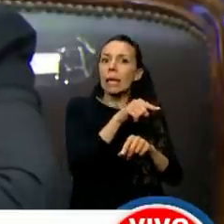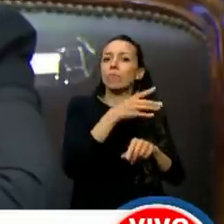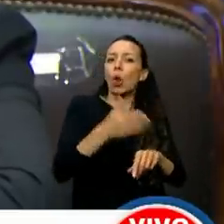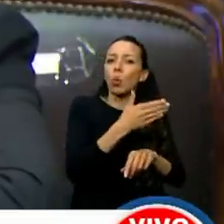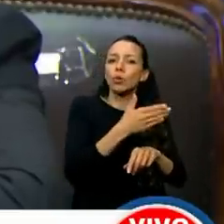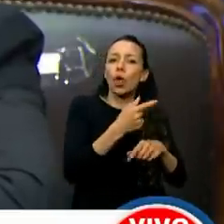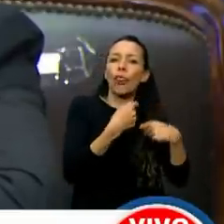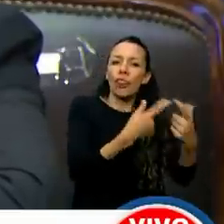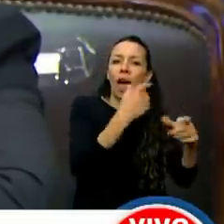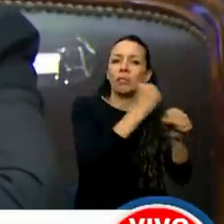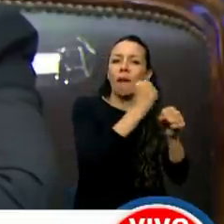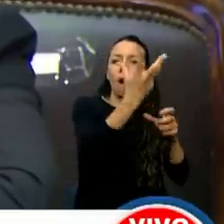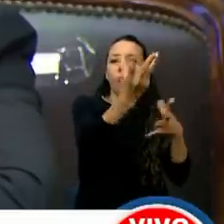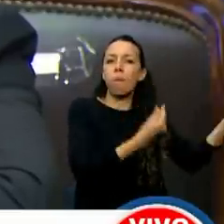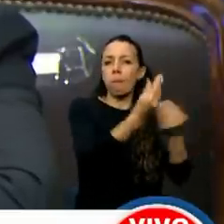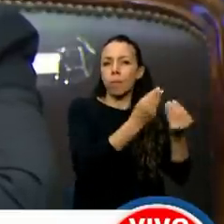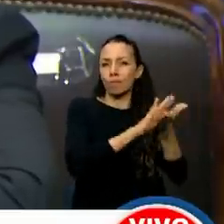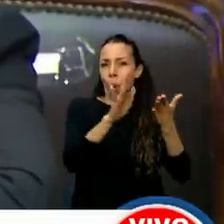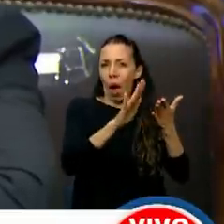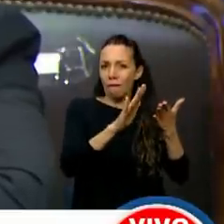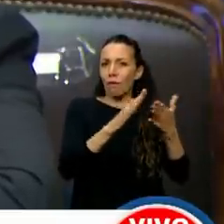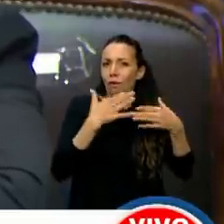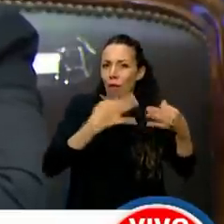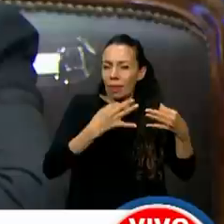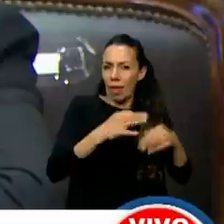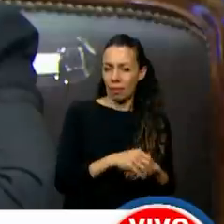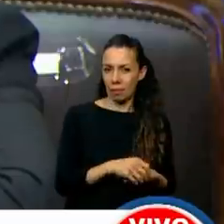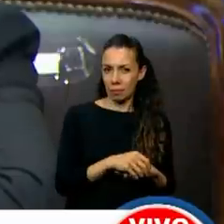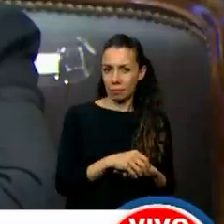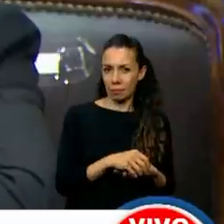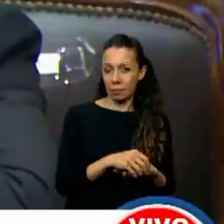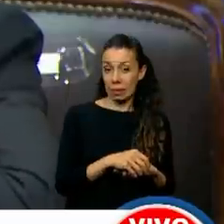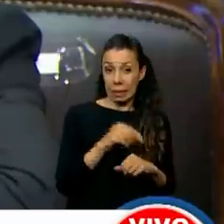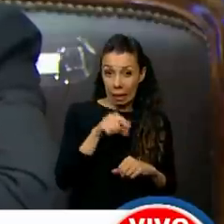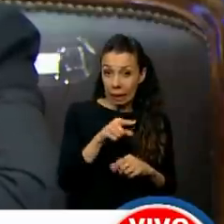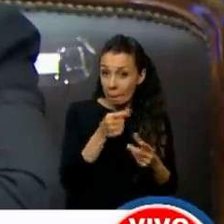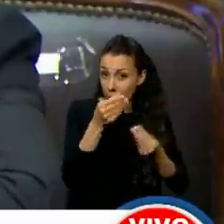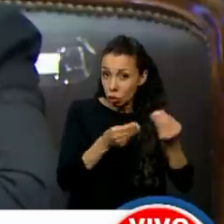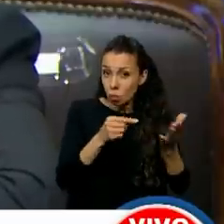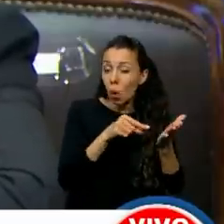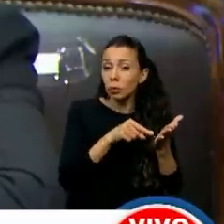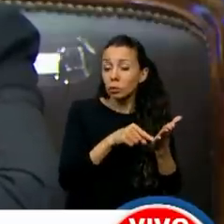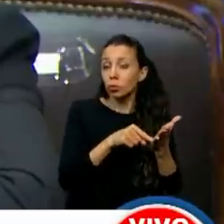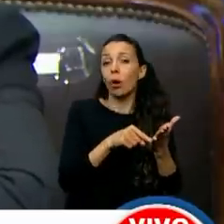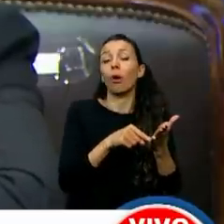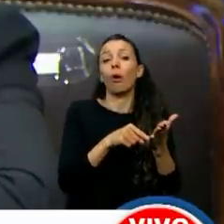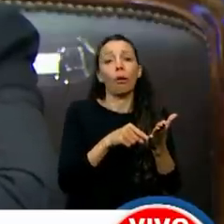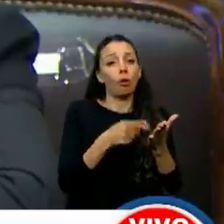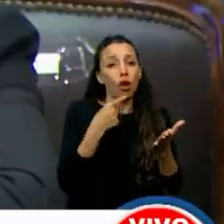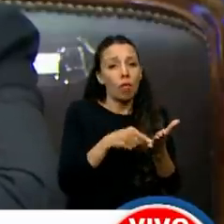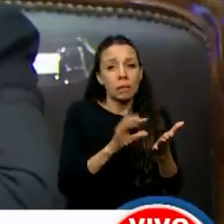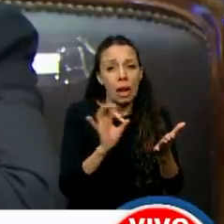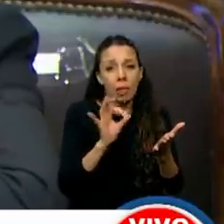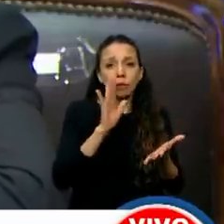y la verdad que este presupuesto no solo no reduce la presión tributaria